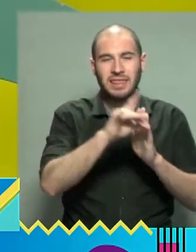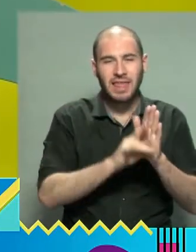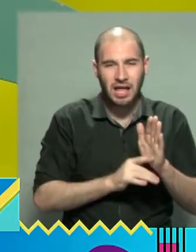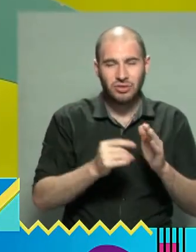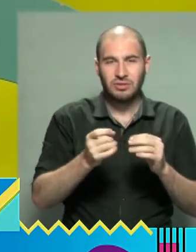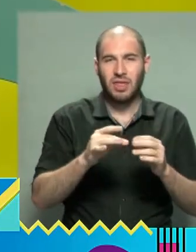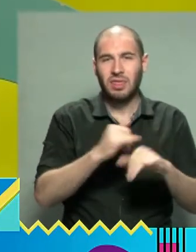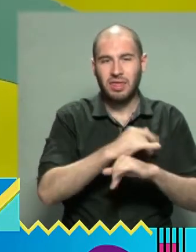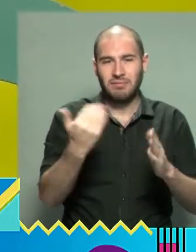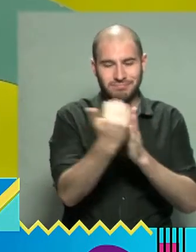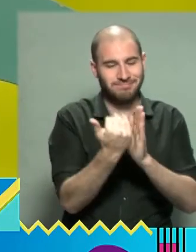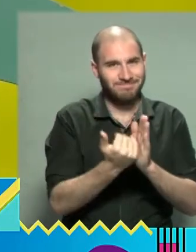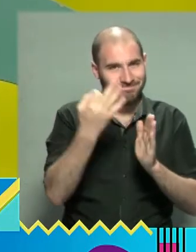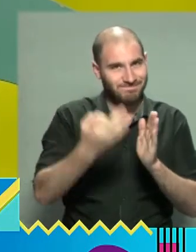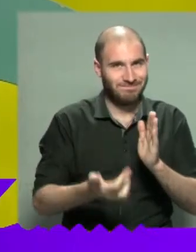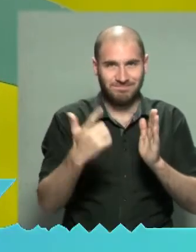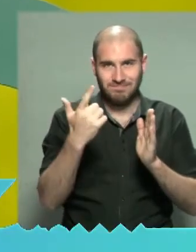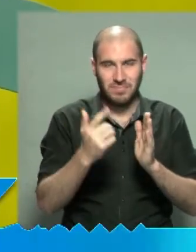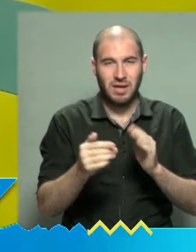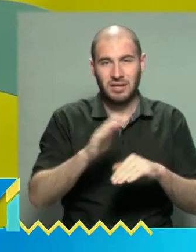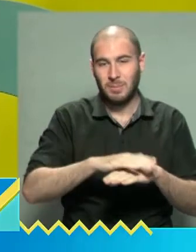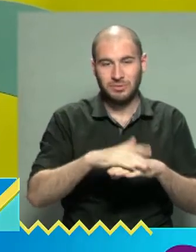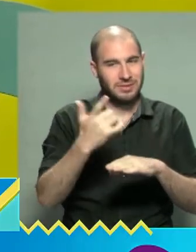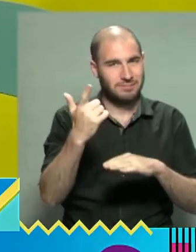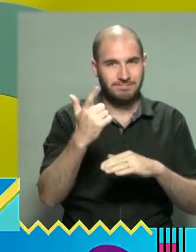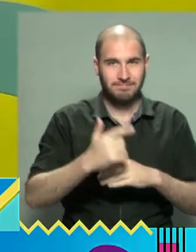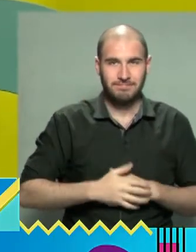tiran al aire, no son precisos y son sumamente irresponsables,